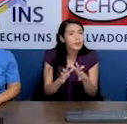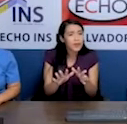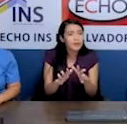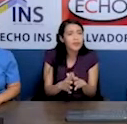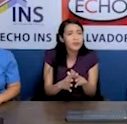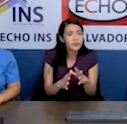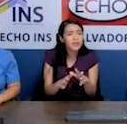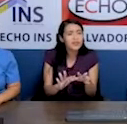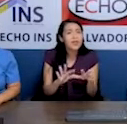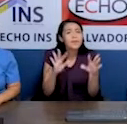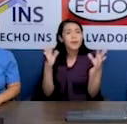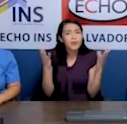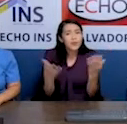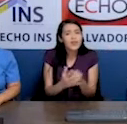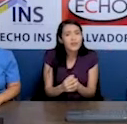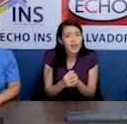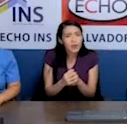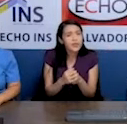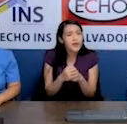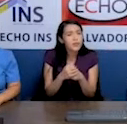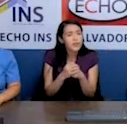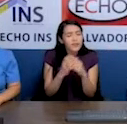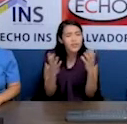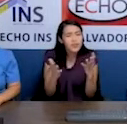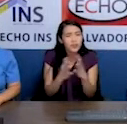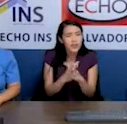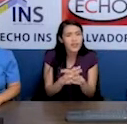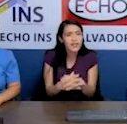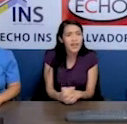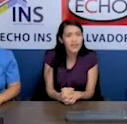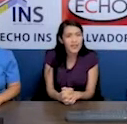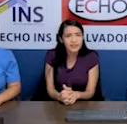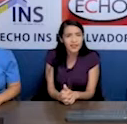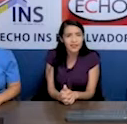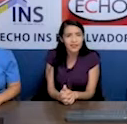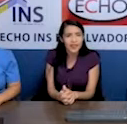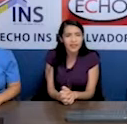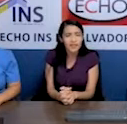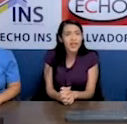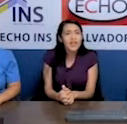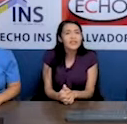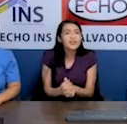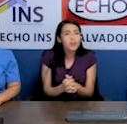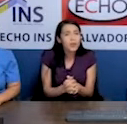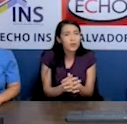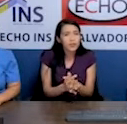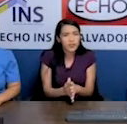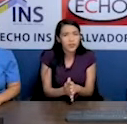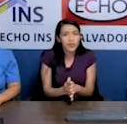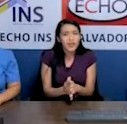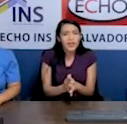escogido puntualmente algunas para poder hacer una visión general de estas entidades. El